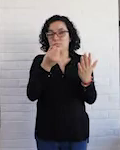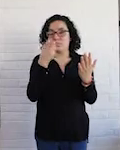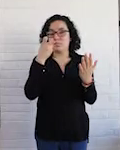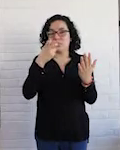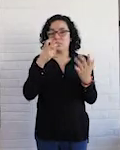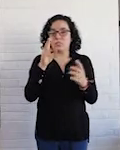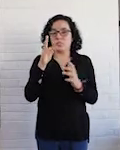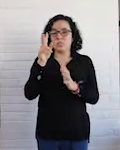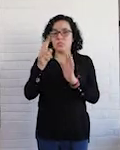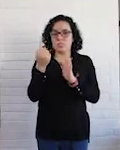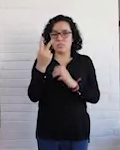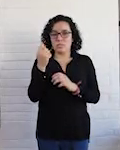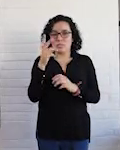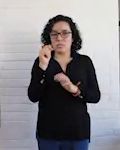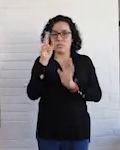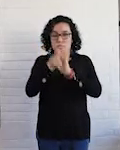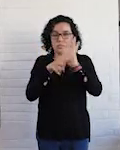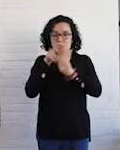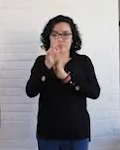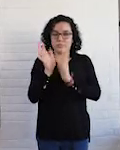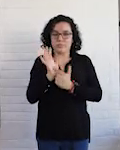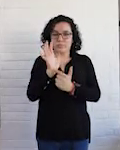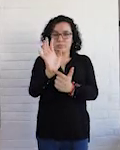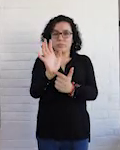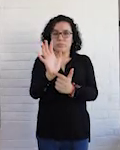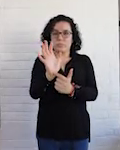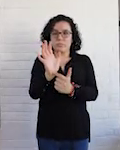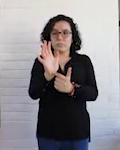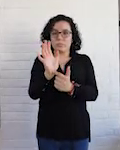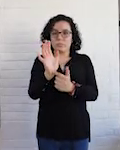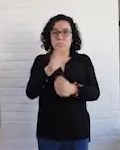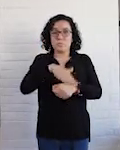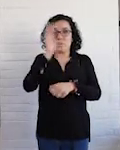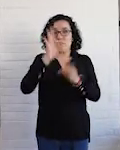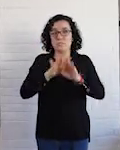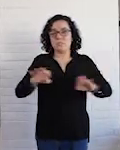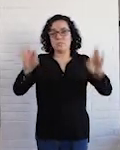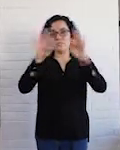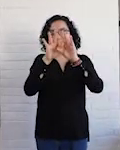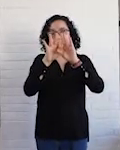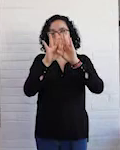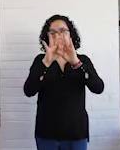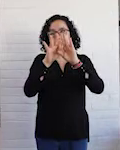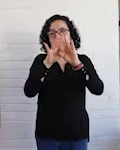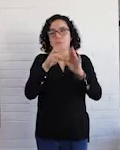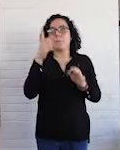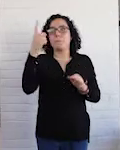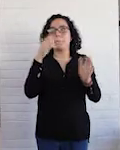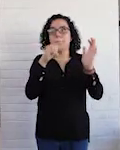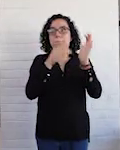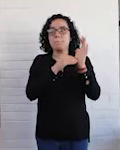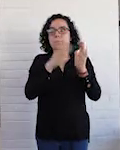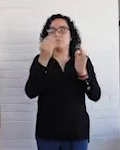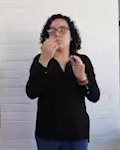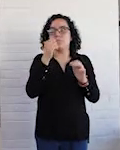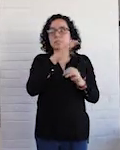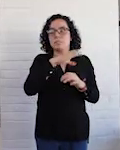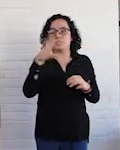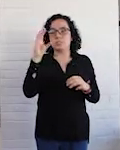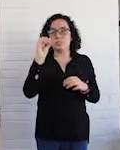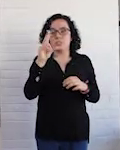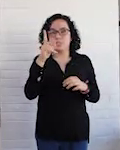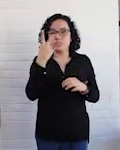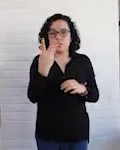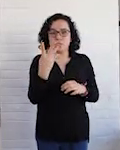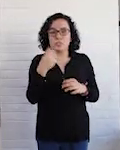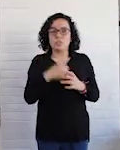comercial más famoso de la historia de la publicidad es precisamente 1984. Hay una serie de